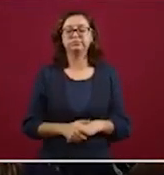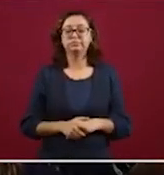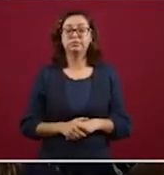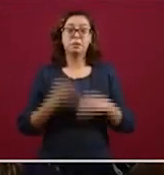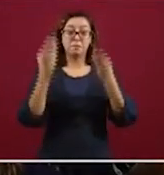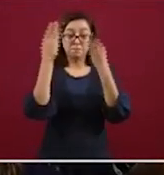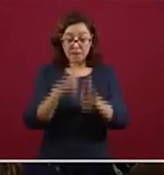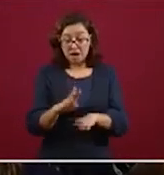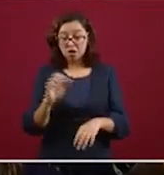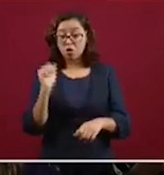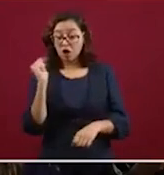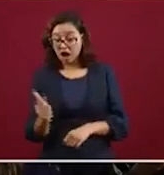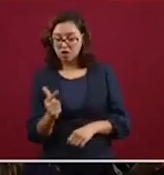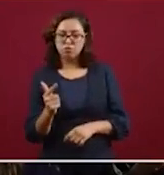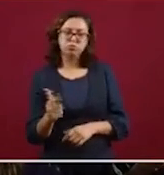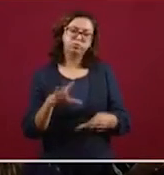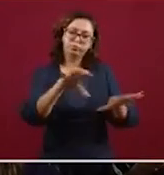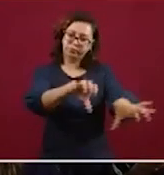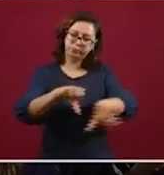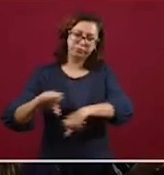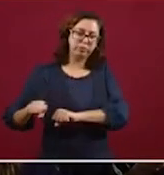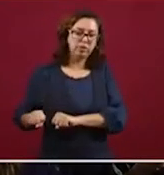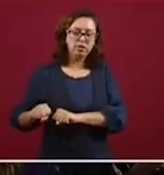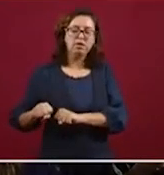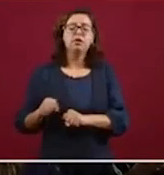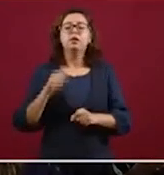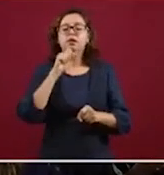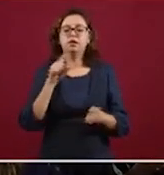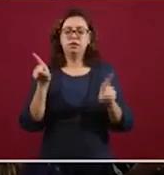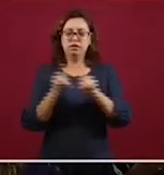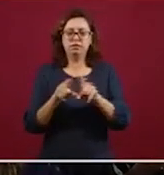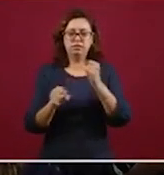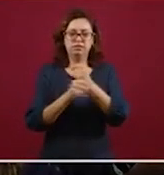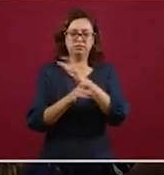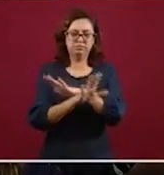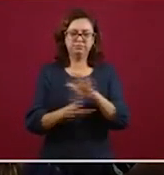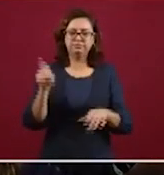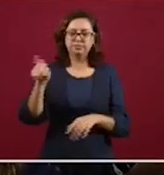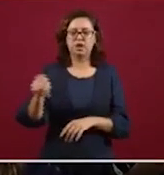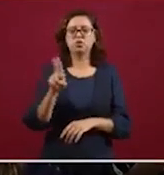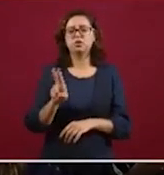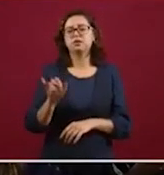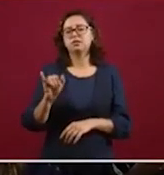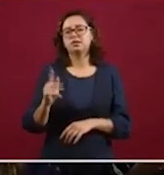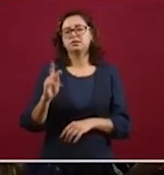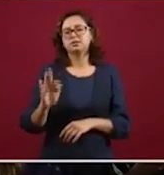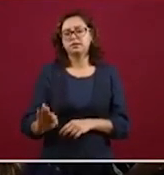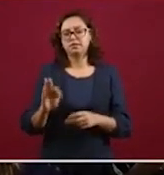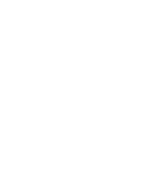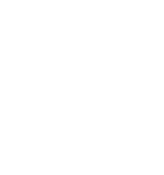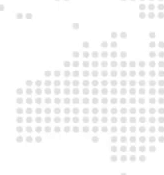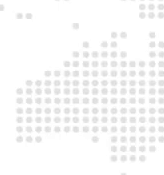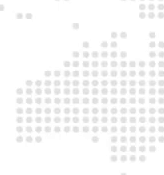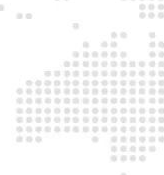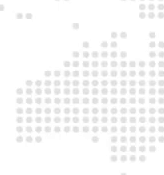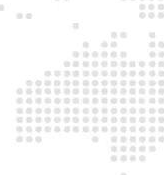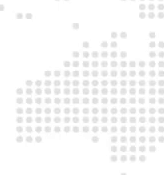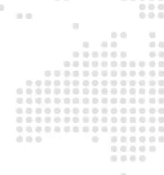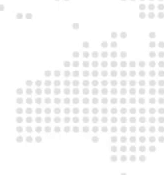congelan y se envía la información, ya decía, a la Unidad de Inteligencia Financiera y a la Procuraduría Fiscal de la Federación.